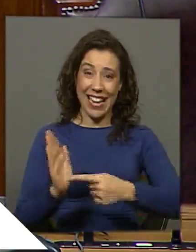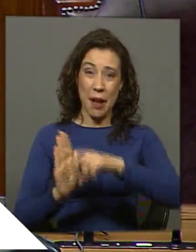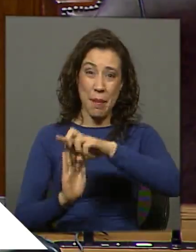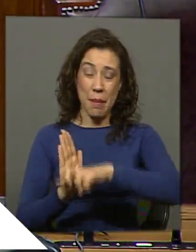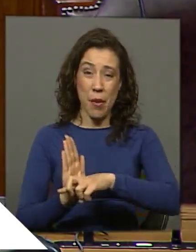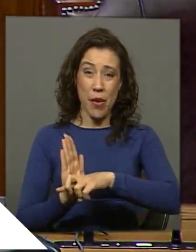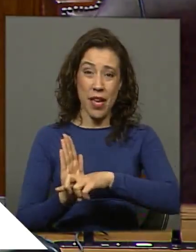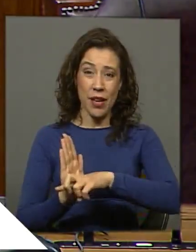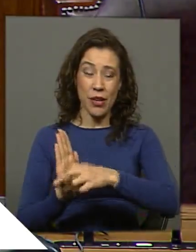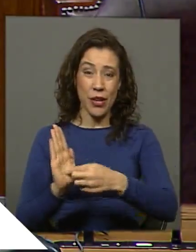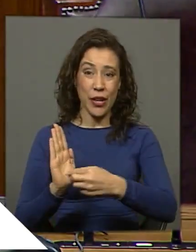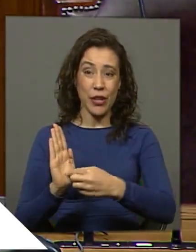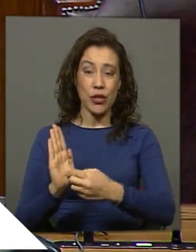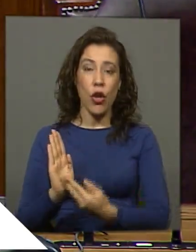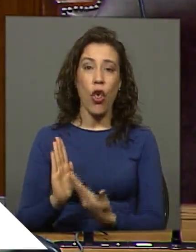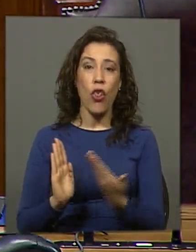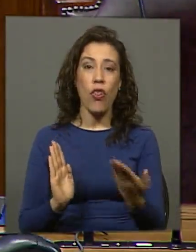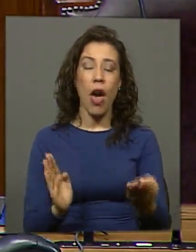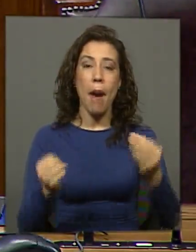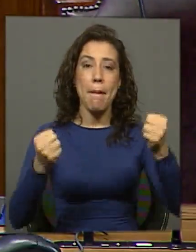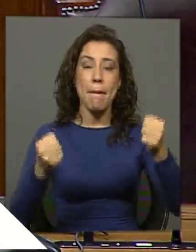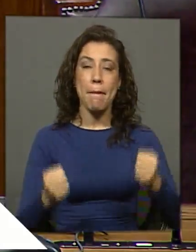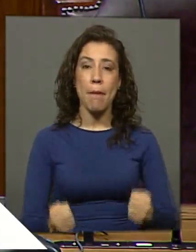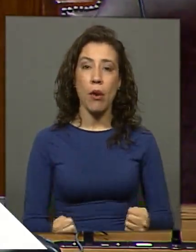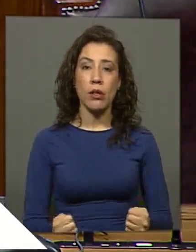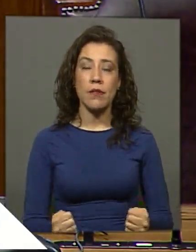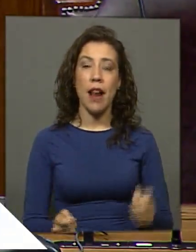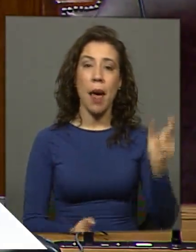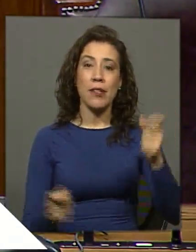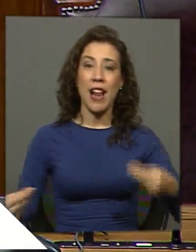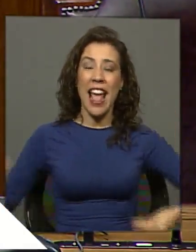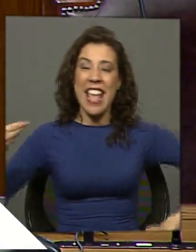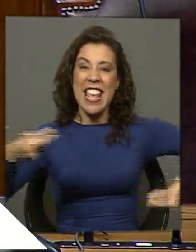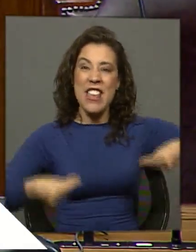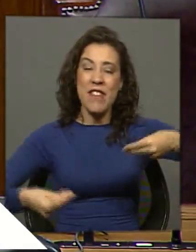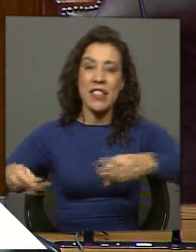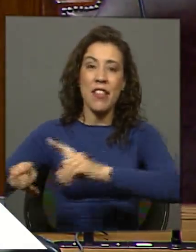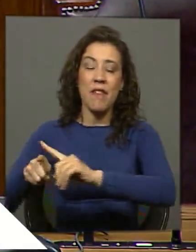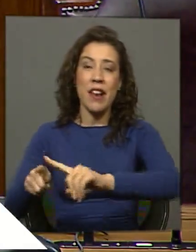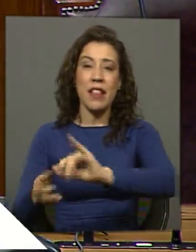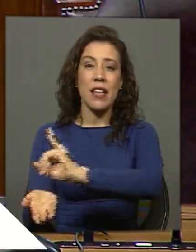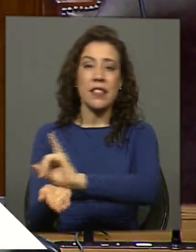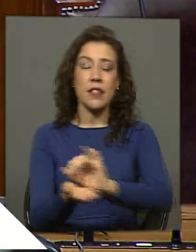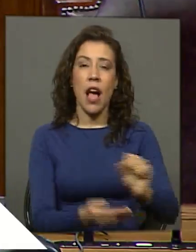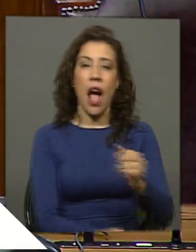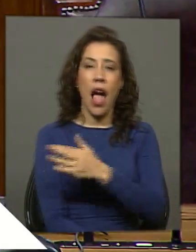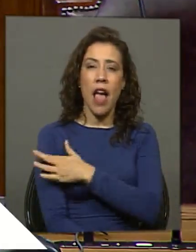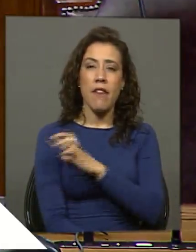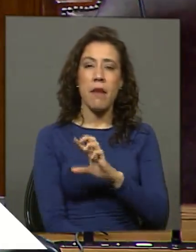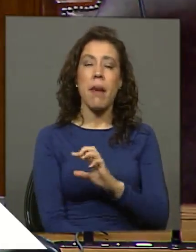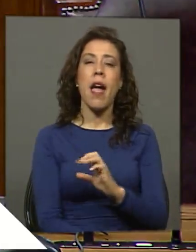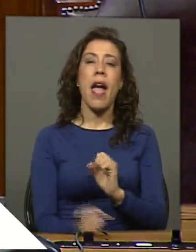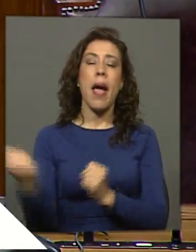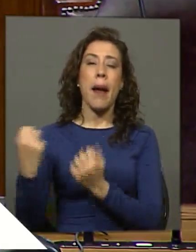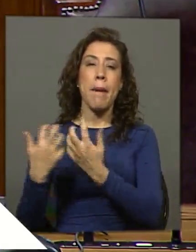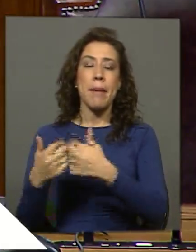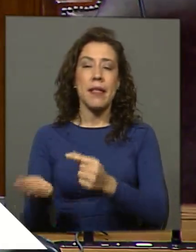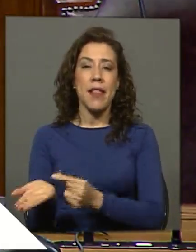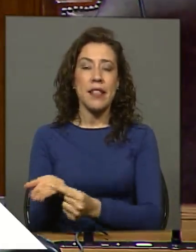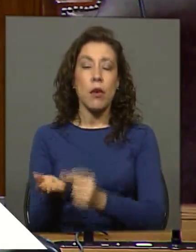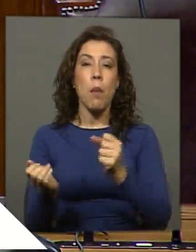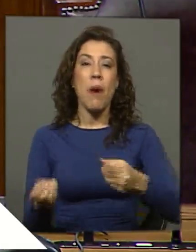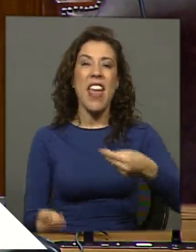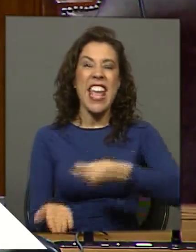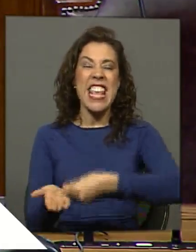le vamos a dar la posibilidad a los inversionistas institucionales a FPs compañías de seguro a poder